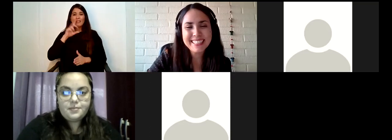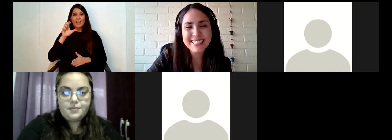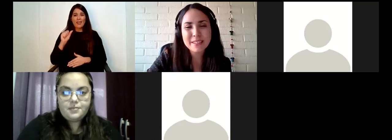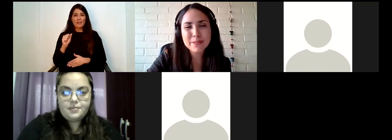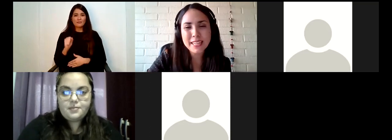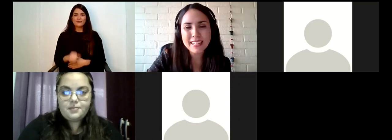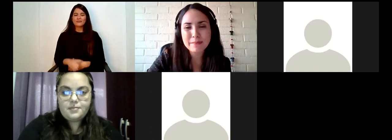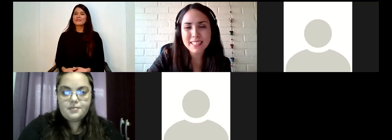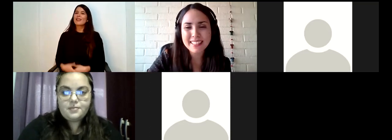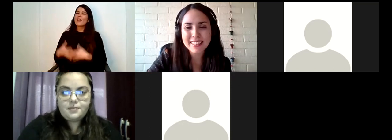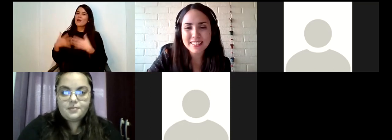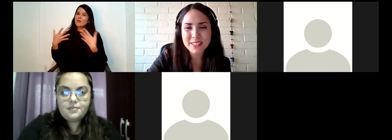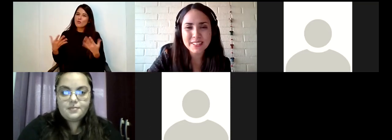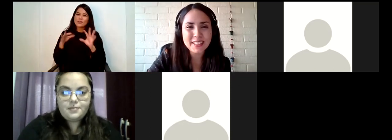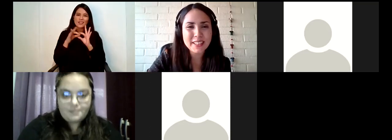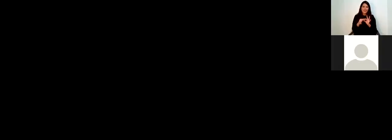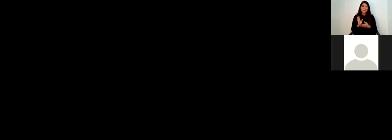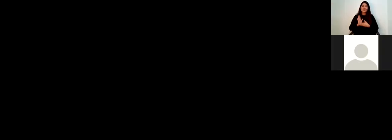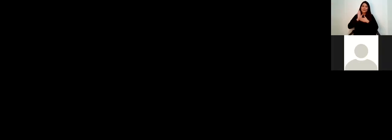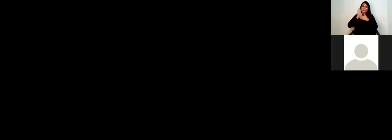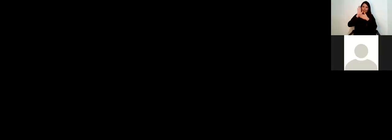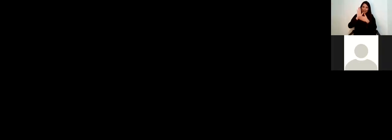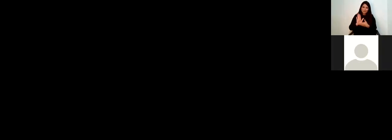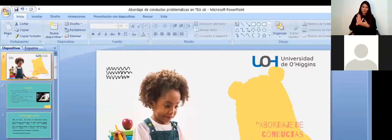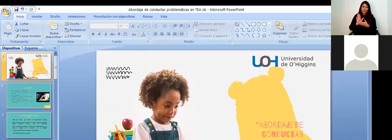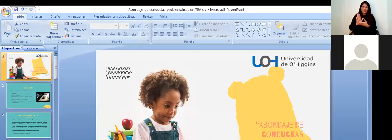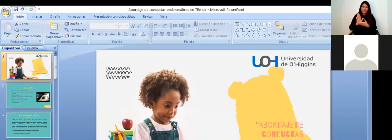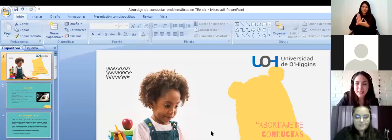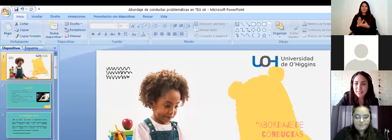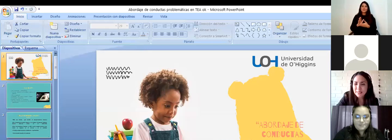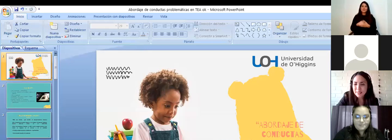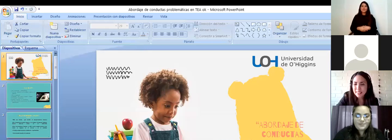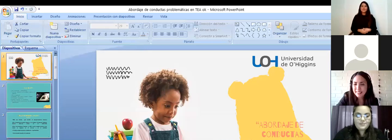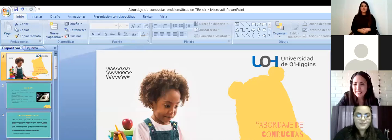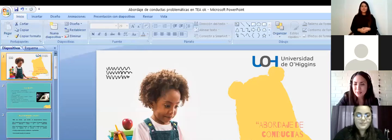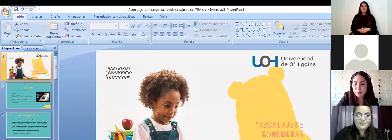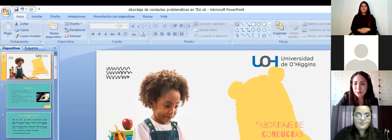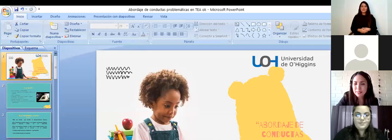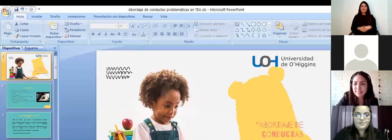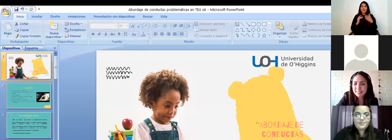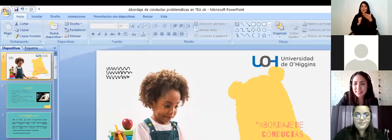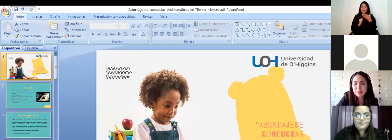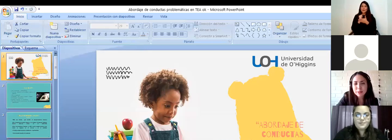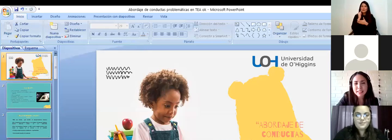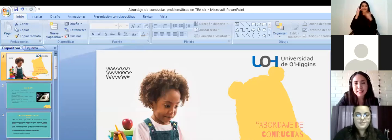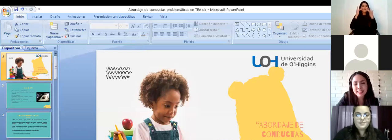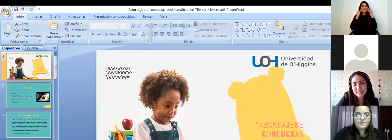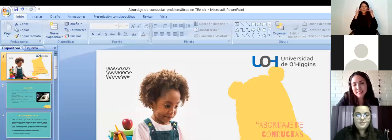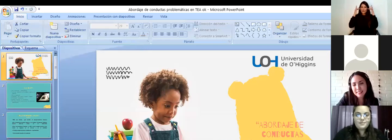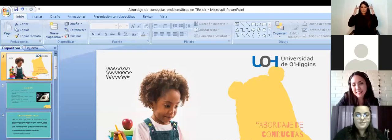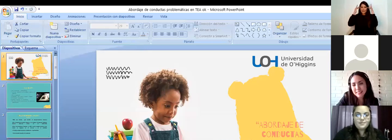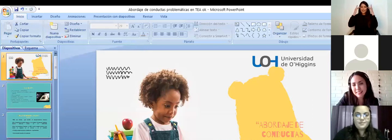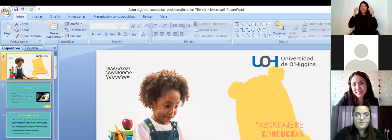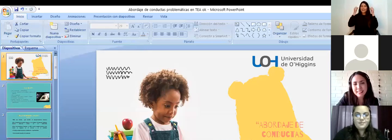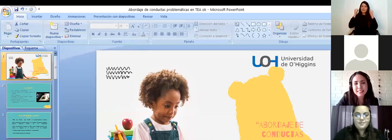Muchas gracias por la presentación y por la introducción. Estoy muy contenta de poder